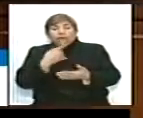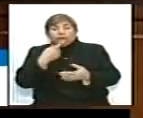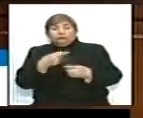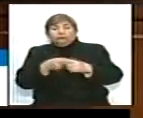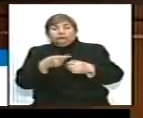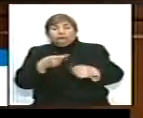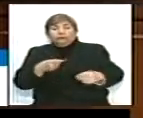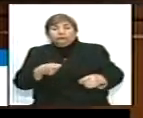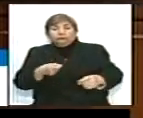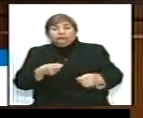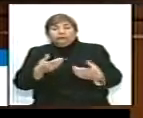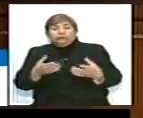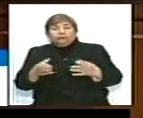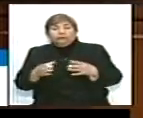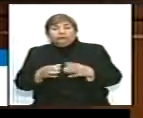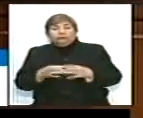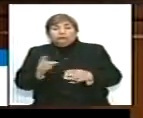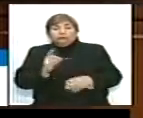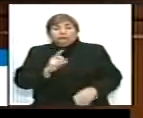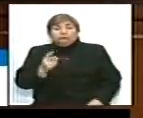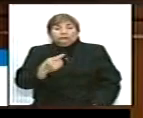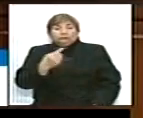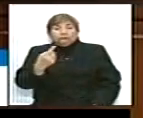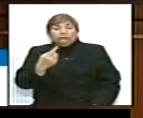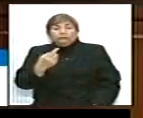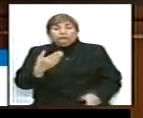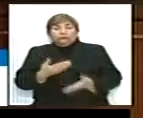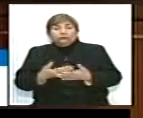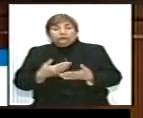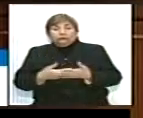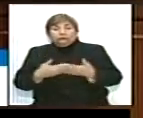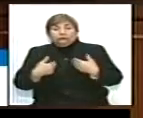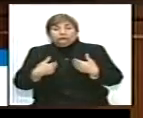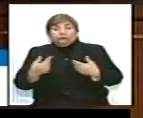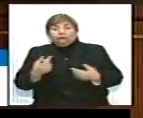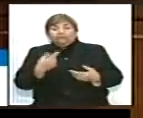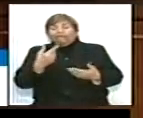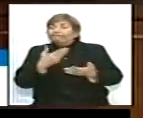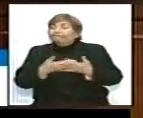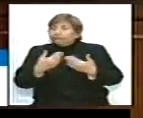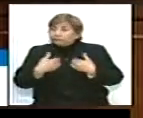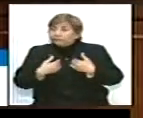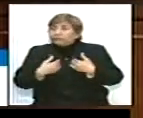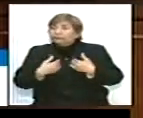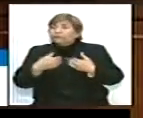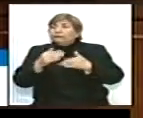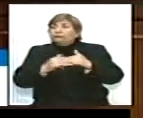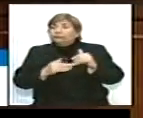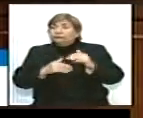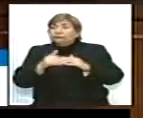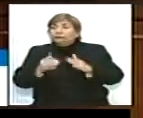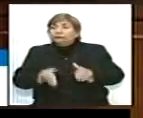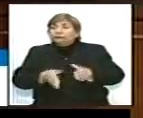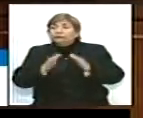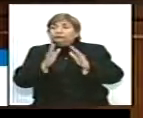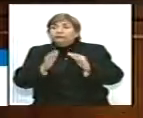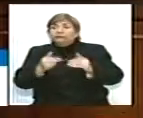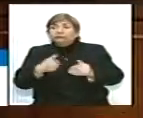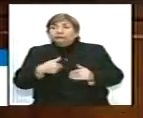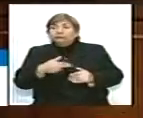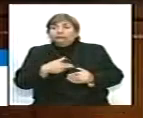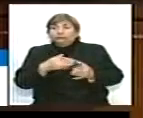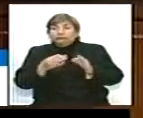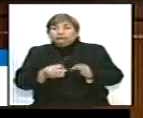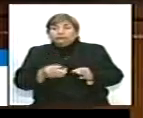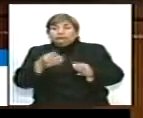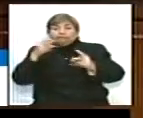de la República, presidente. No solamente enfrentamientos, ni críticas, ni nada, hay que construir, y creo yo que nosotros tenemos un gran reto,